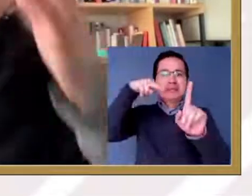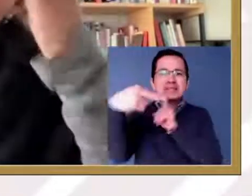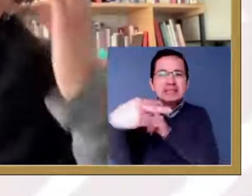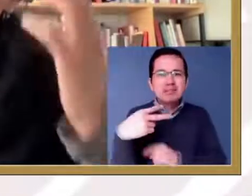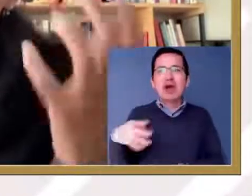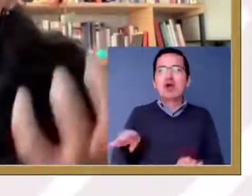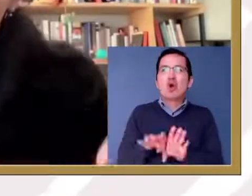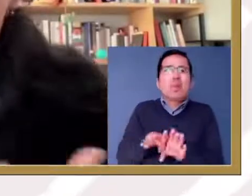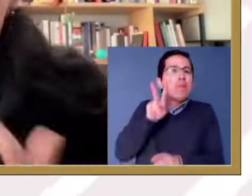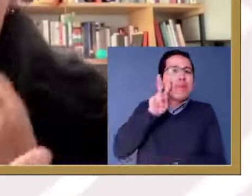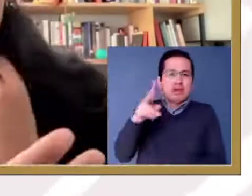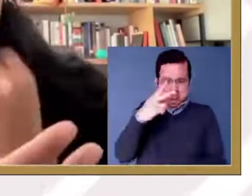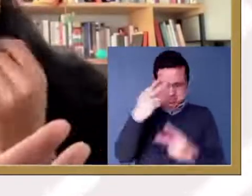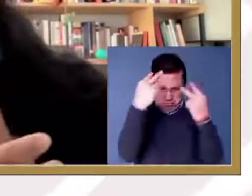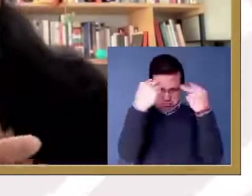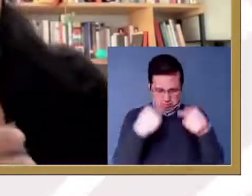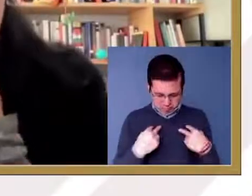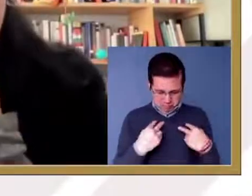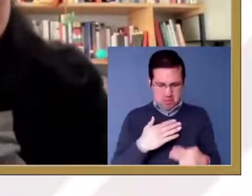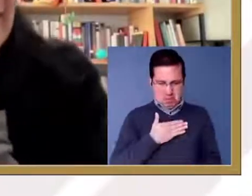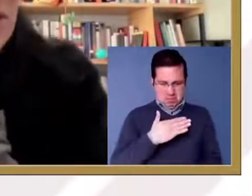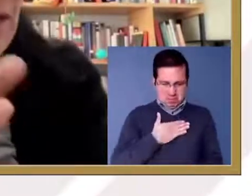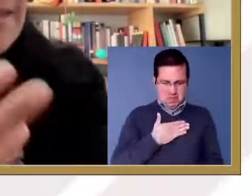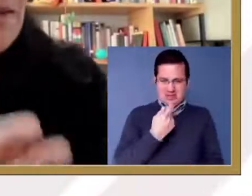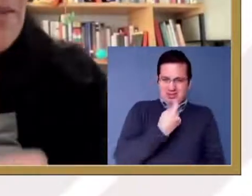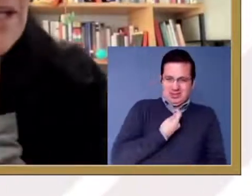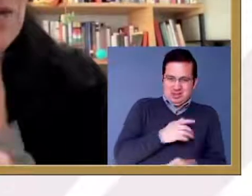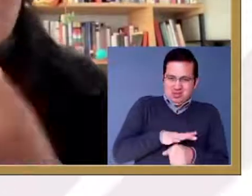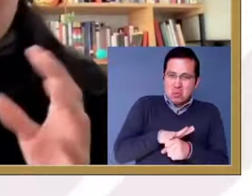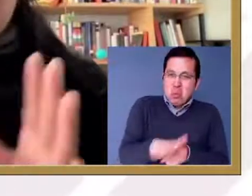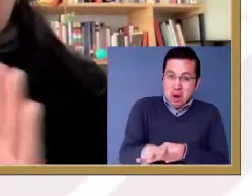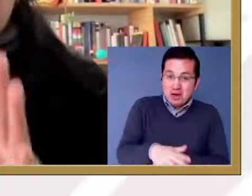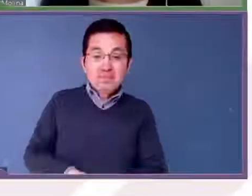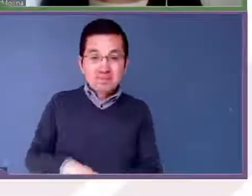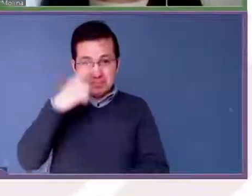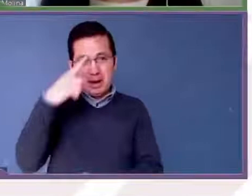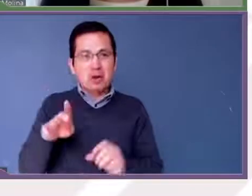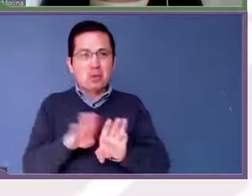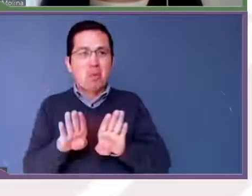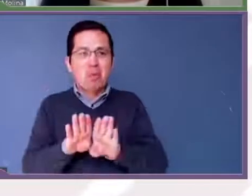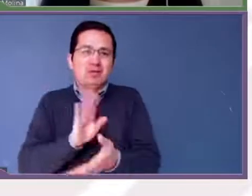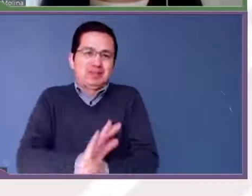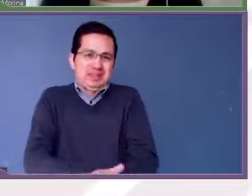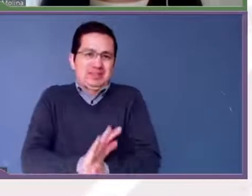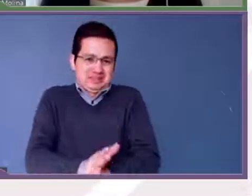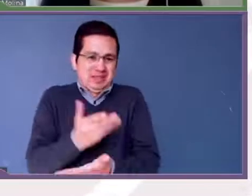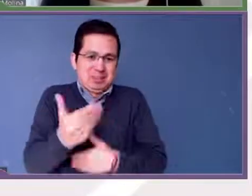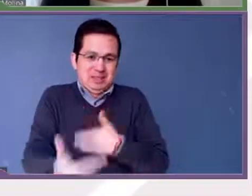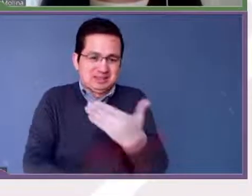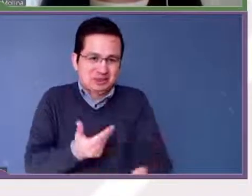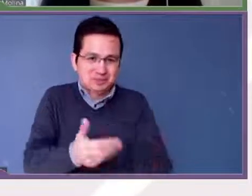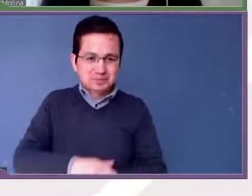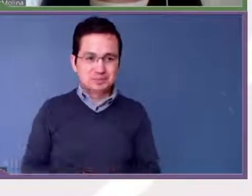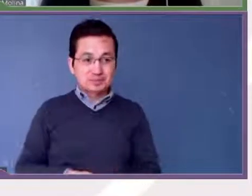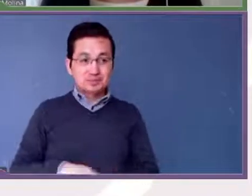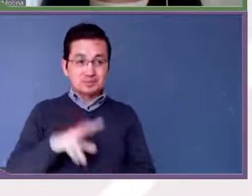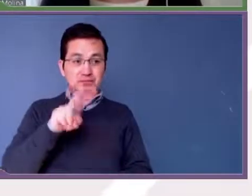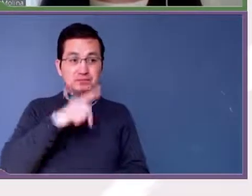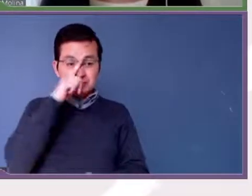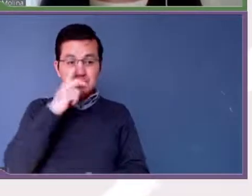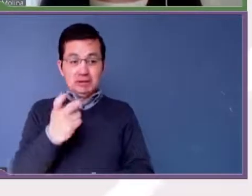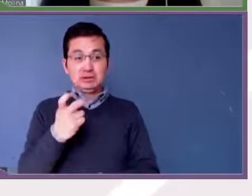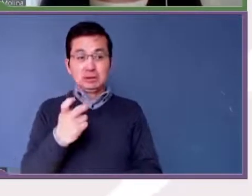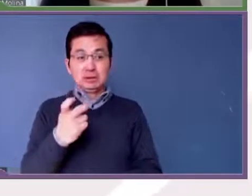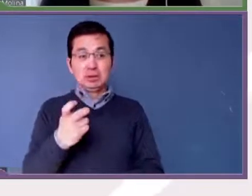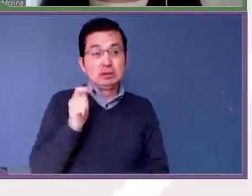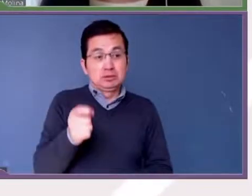mostrar un poco cómo opera en ese caso la discriminación, y digamos que obviamente uno tiene los datos aquí desagregados, pero el fenómeno